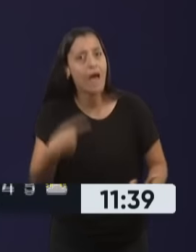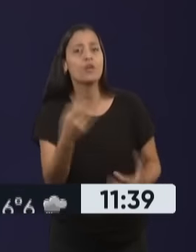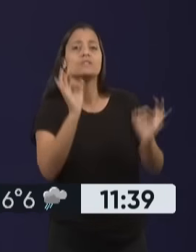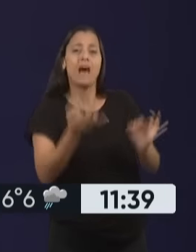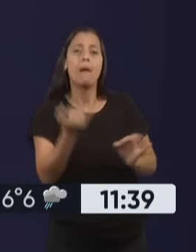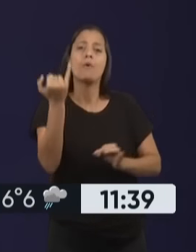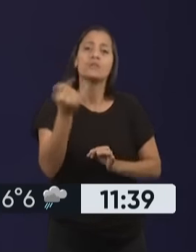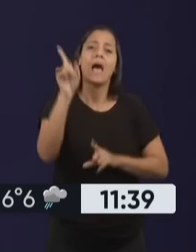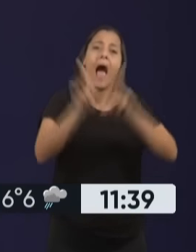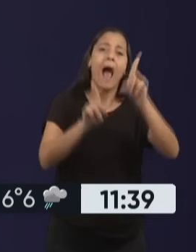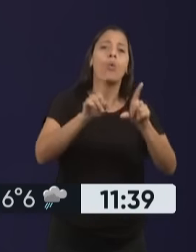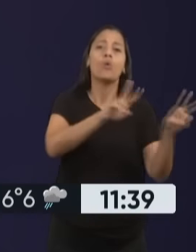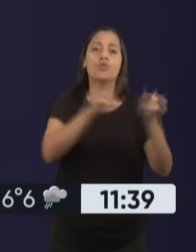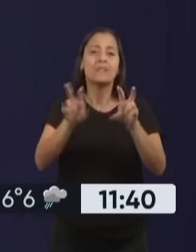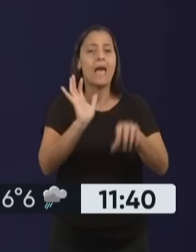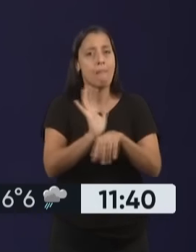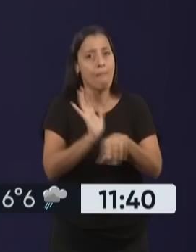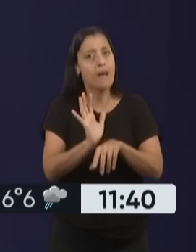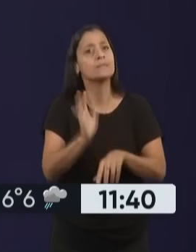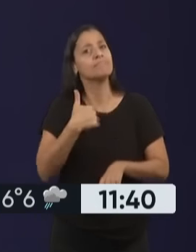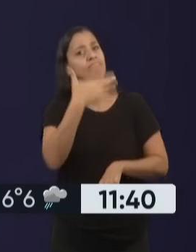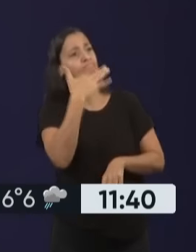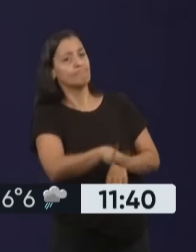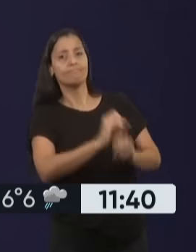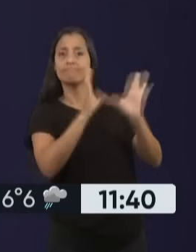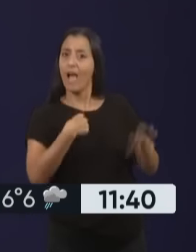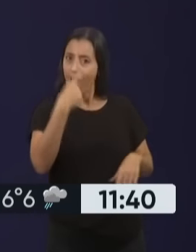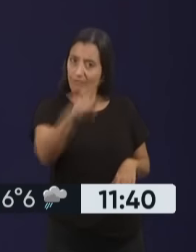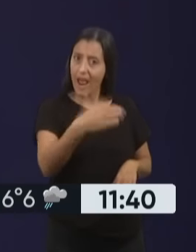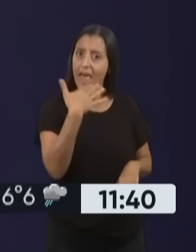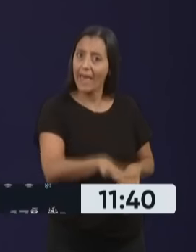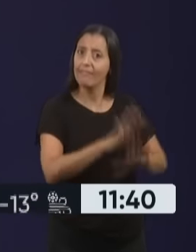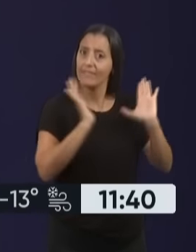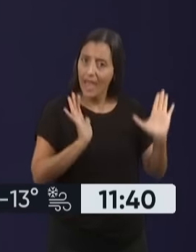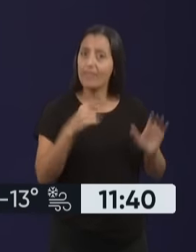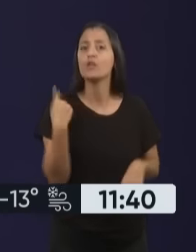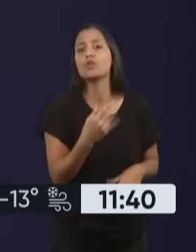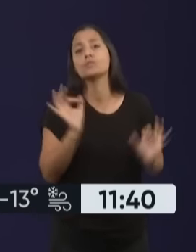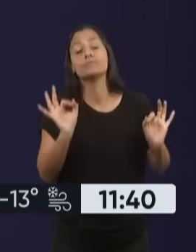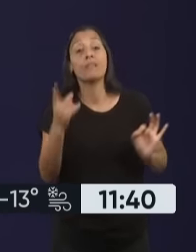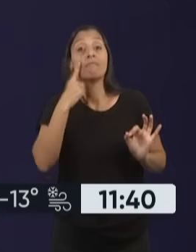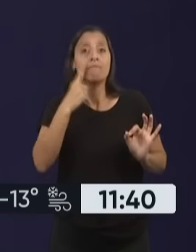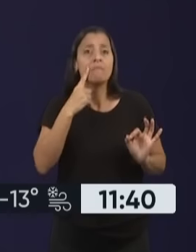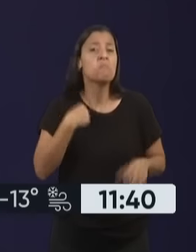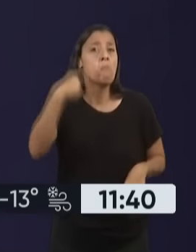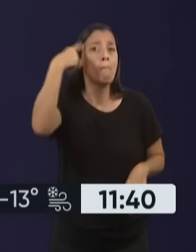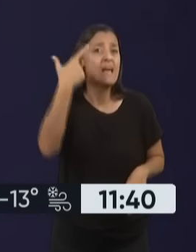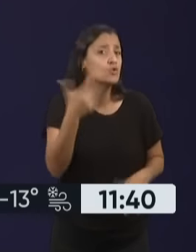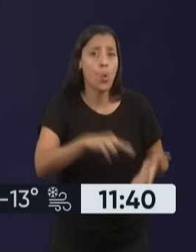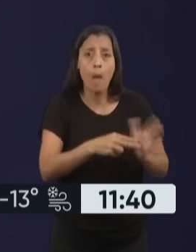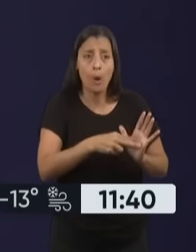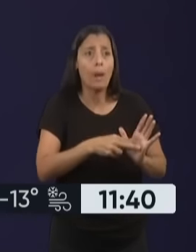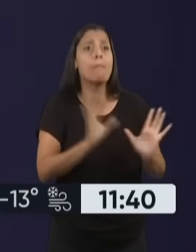cuestiones se han entendido como debían y eh entendemos que no debe haber inconvenientes para que la ley se